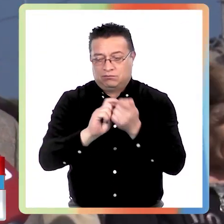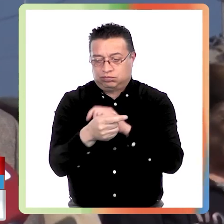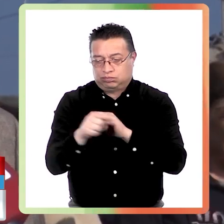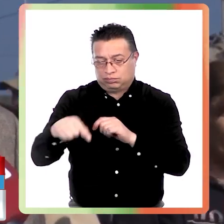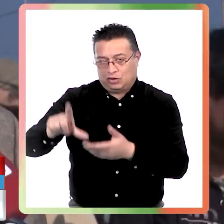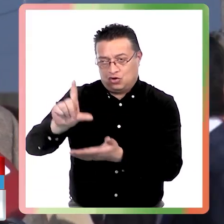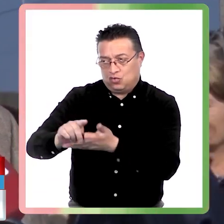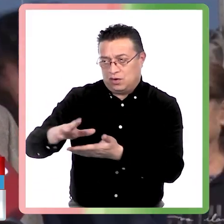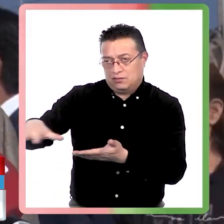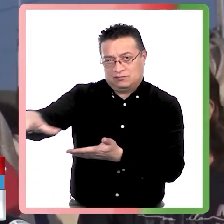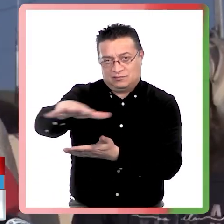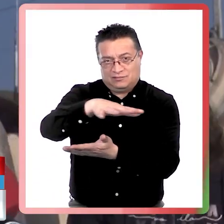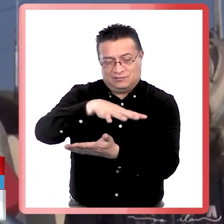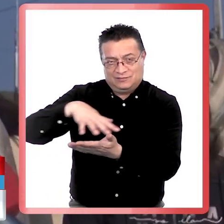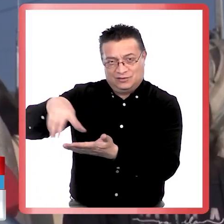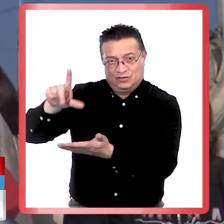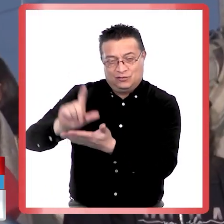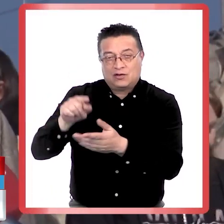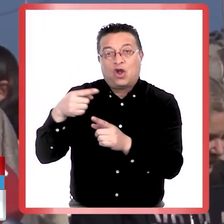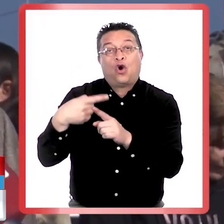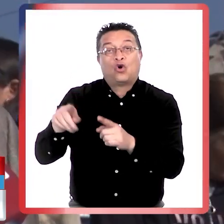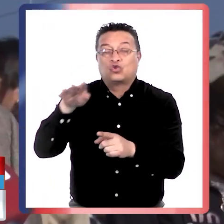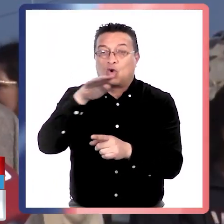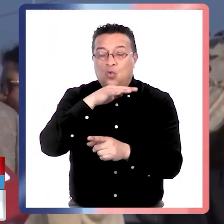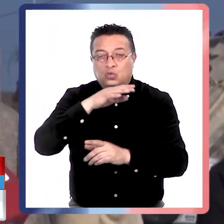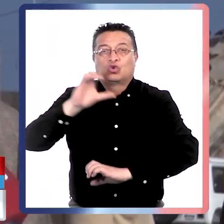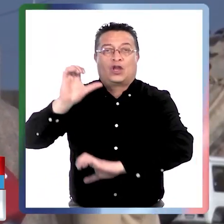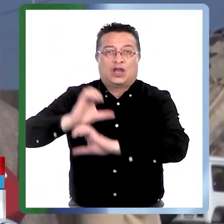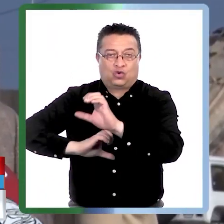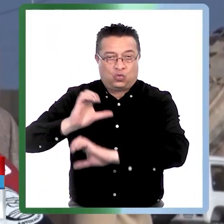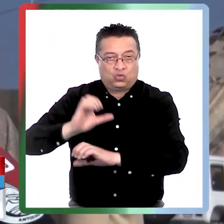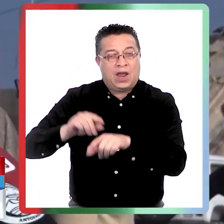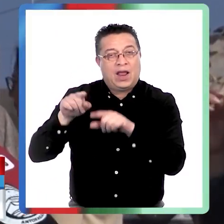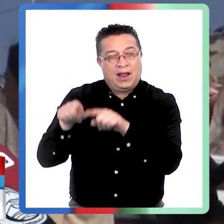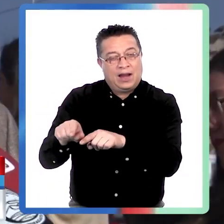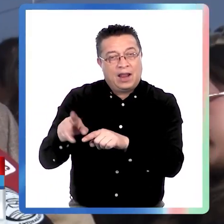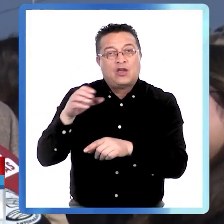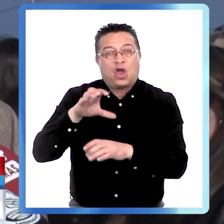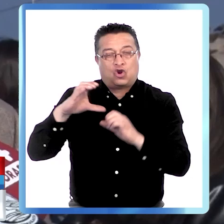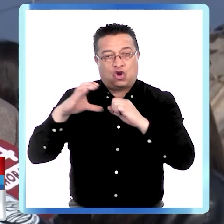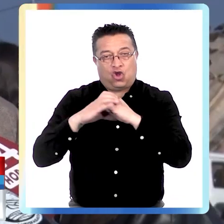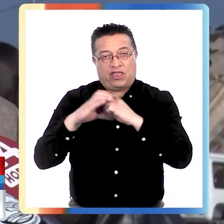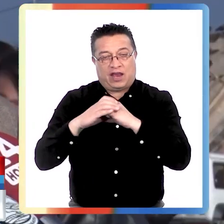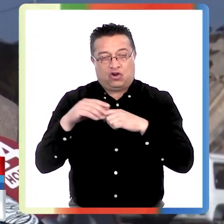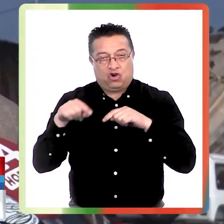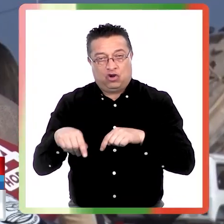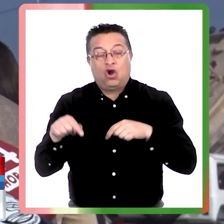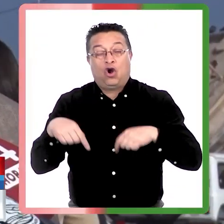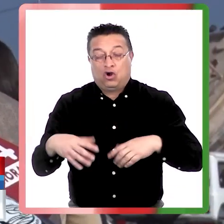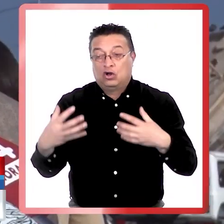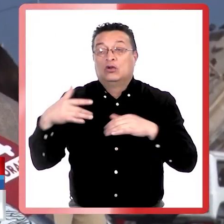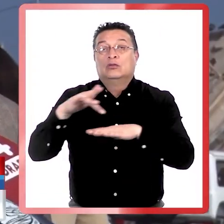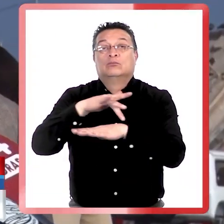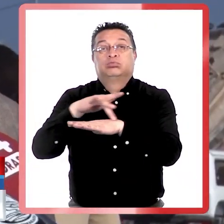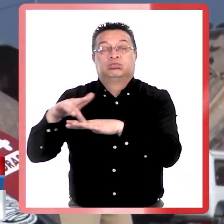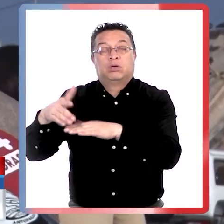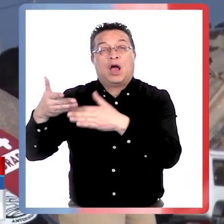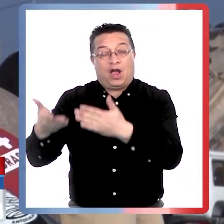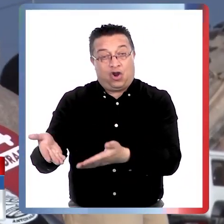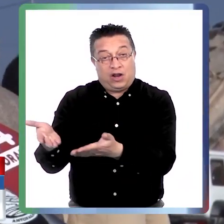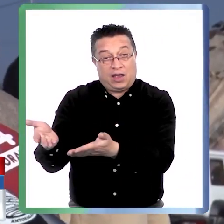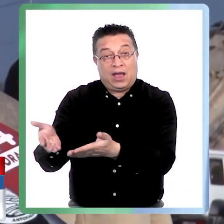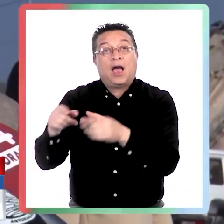transformar este sitio, que era un sitio que tenía otros usos industriales por parte de Codelco y que hoy día es un sitio